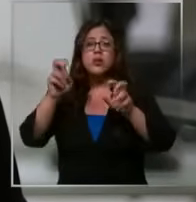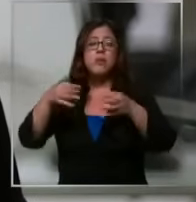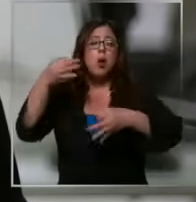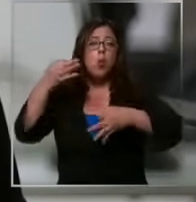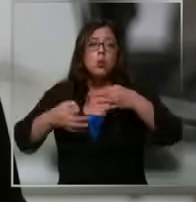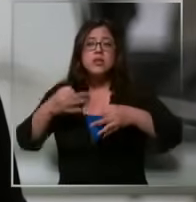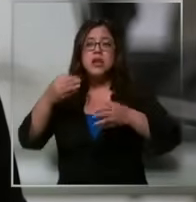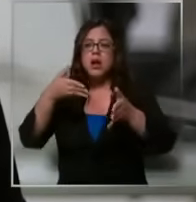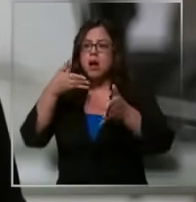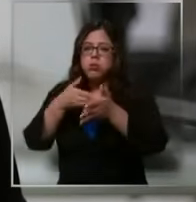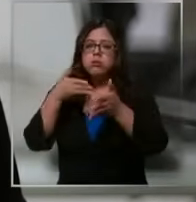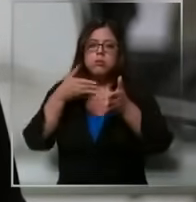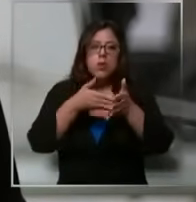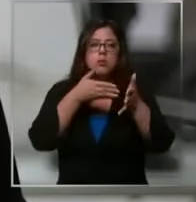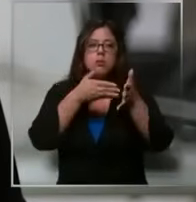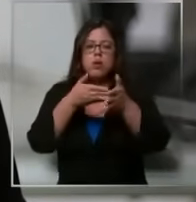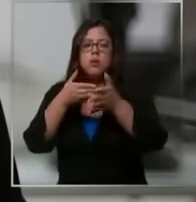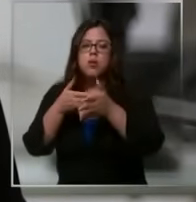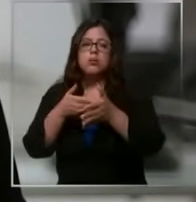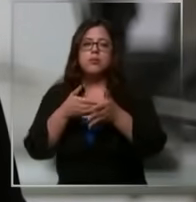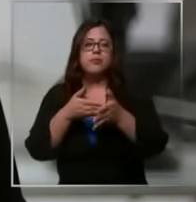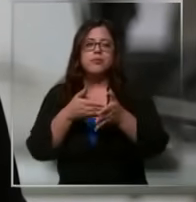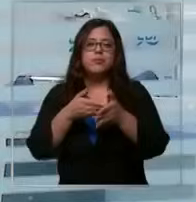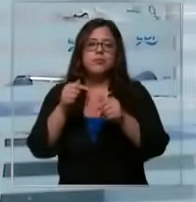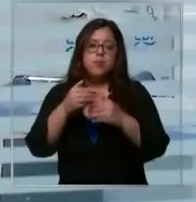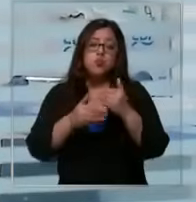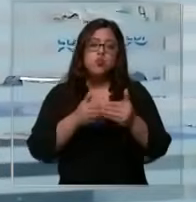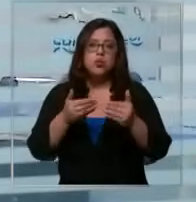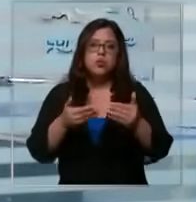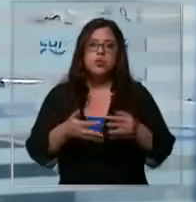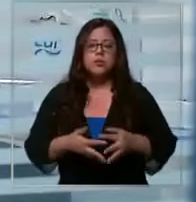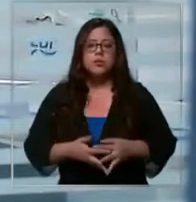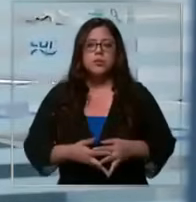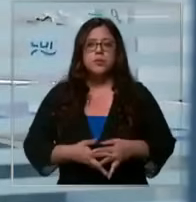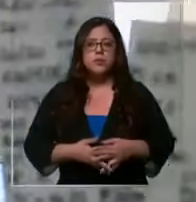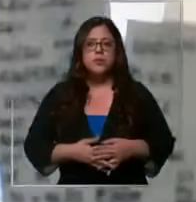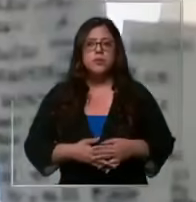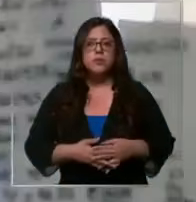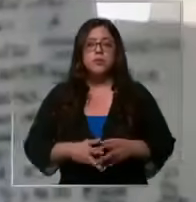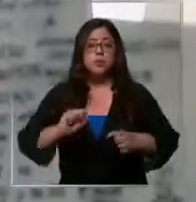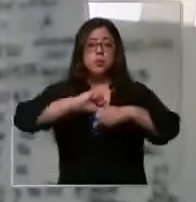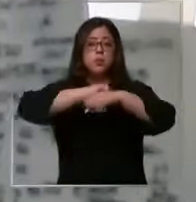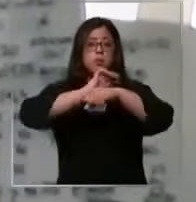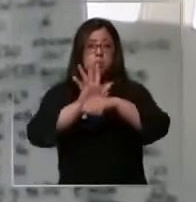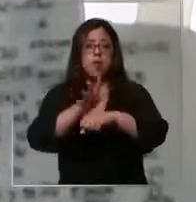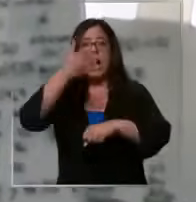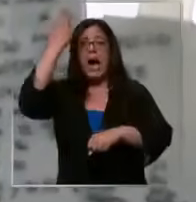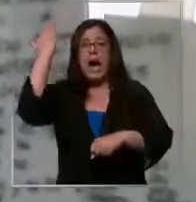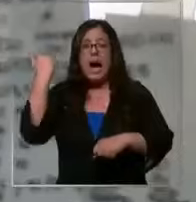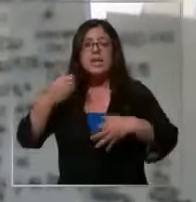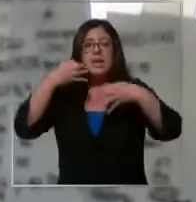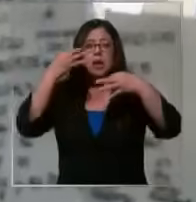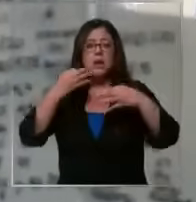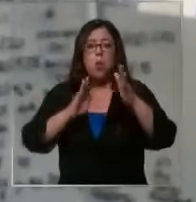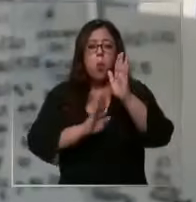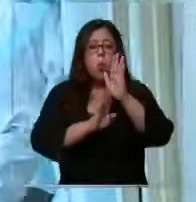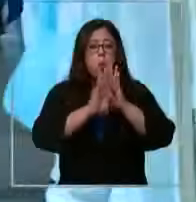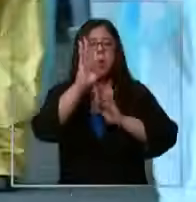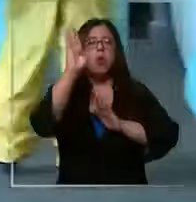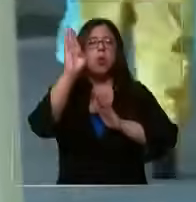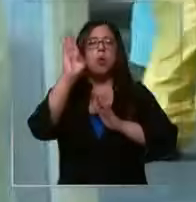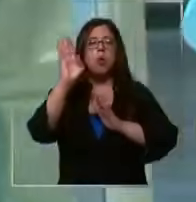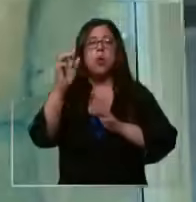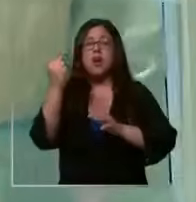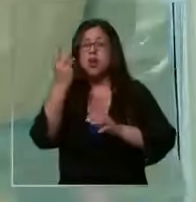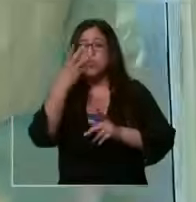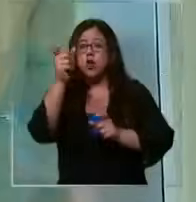y nos entorpecía bastante el proceso. La pandemia del coronavirus estaba en su máximo apogeo. Cifras